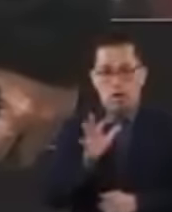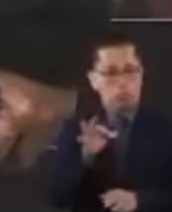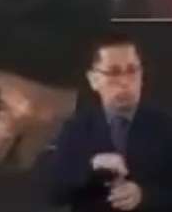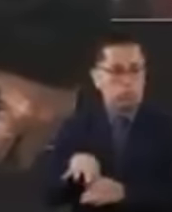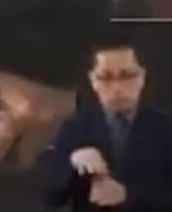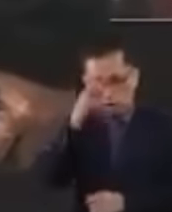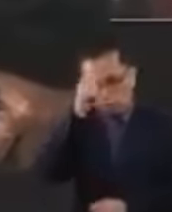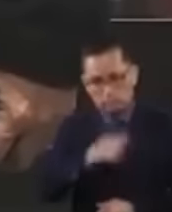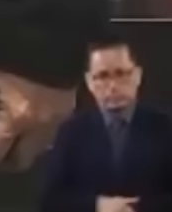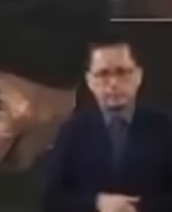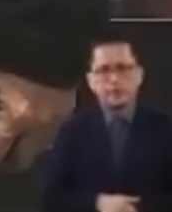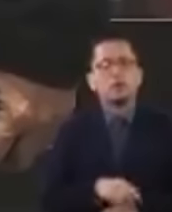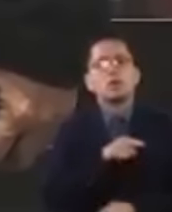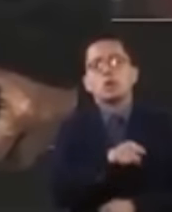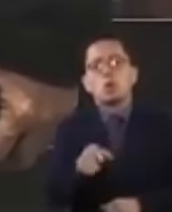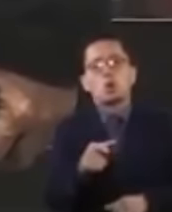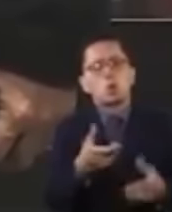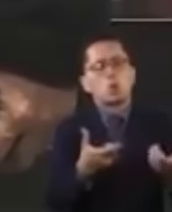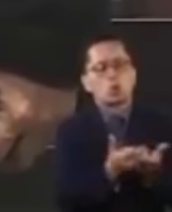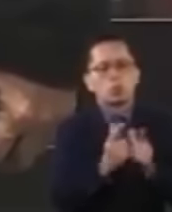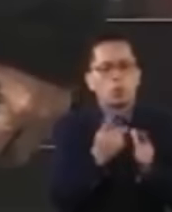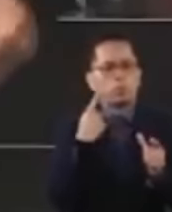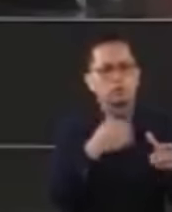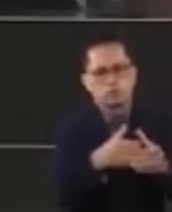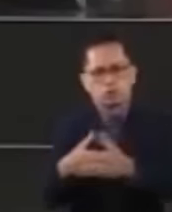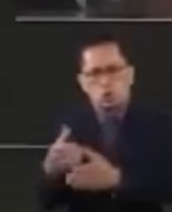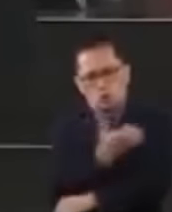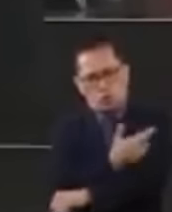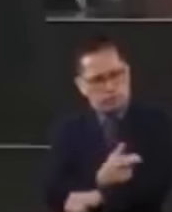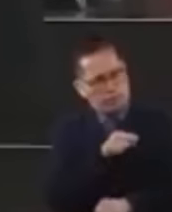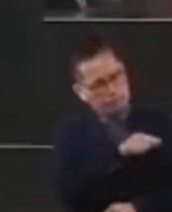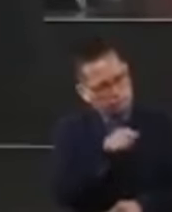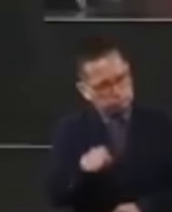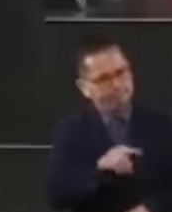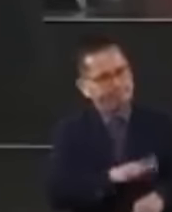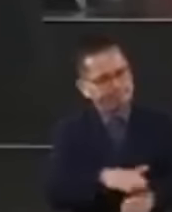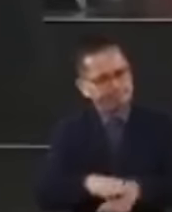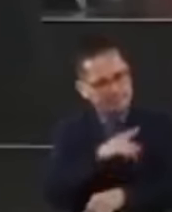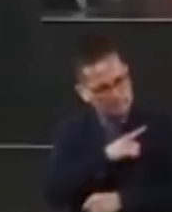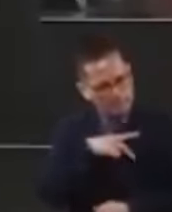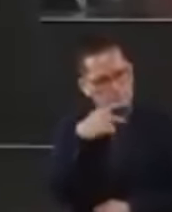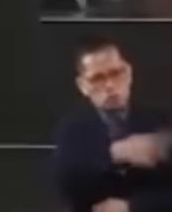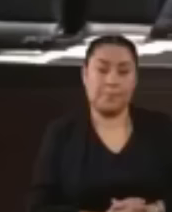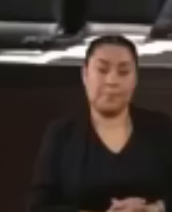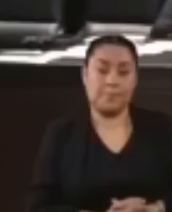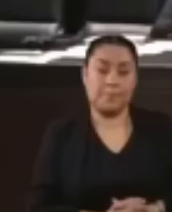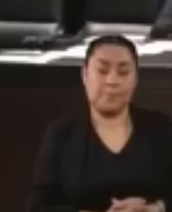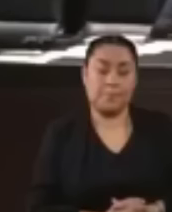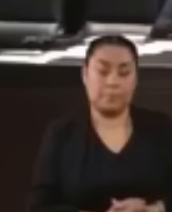la coordinadora y los coordinadores de los grupos parlamentarios que hagan el mismo llamado a los integrantes de sus